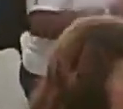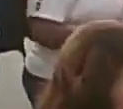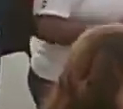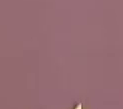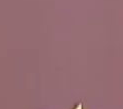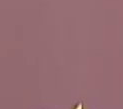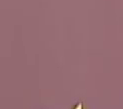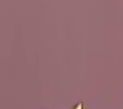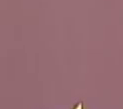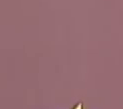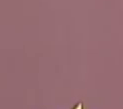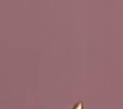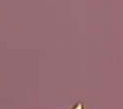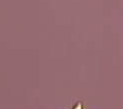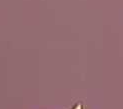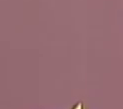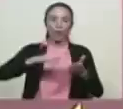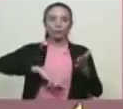Habemos contrato.